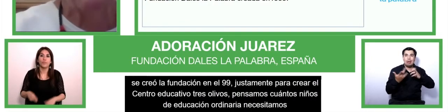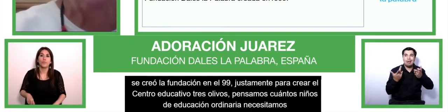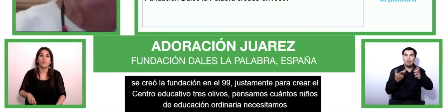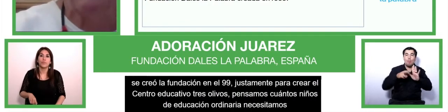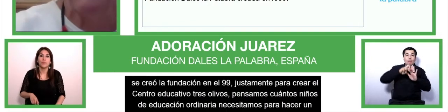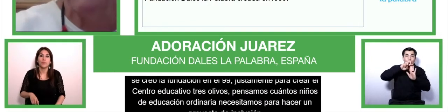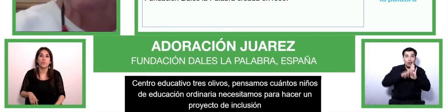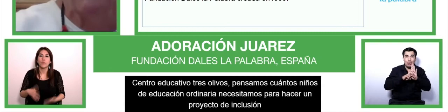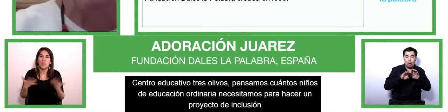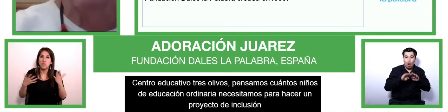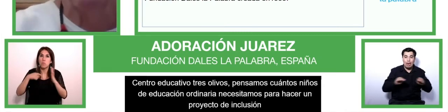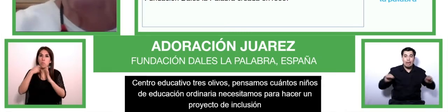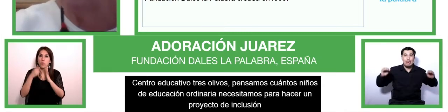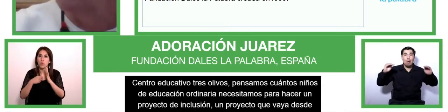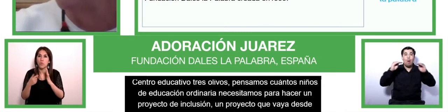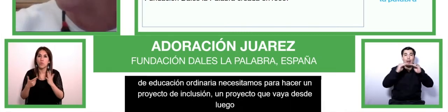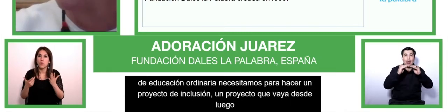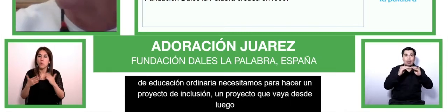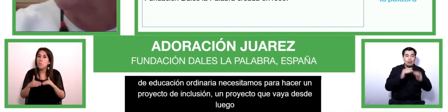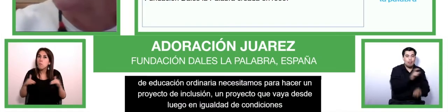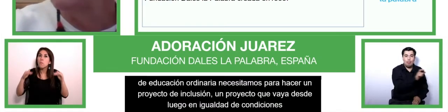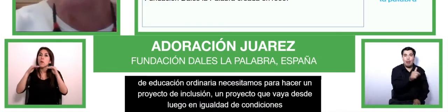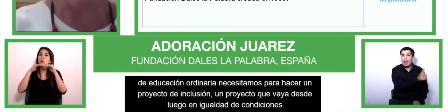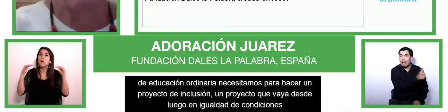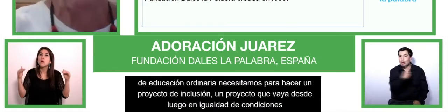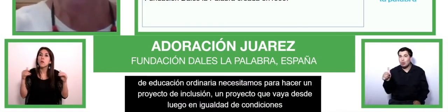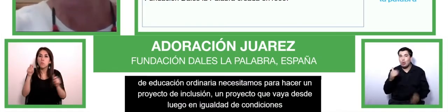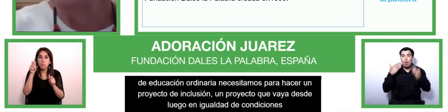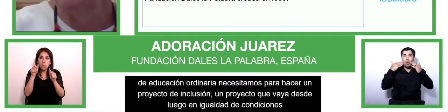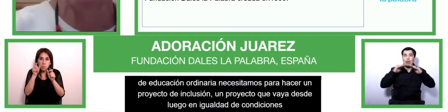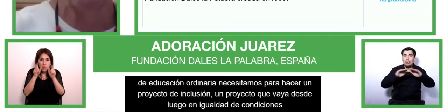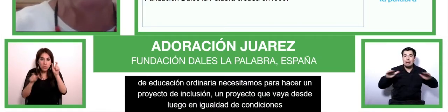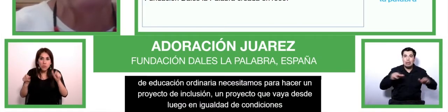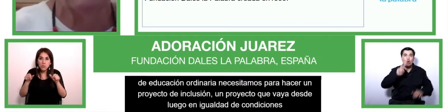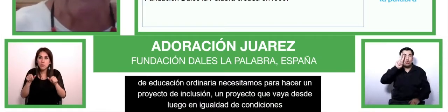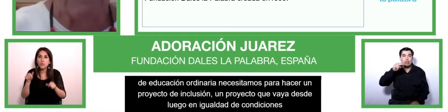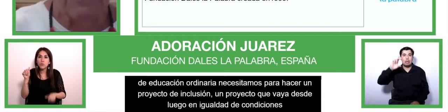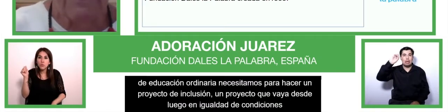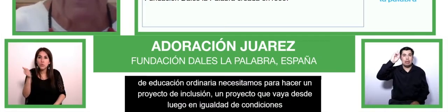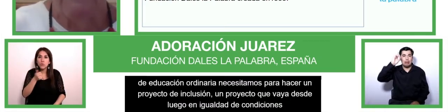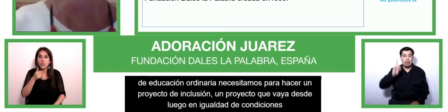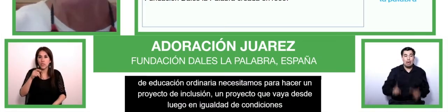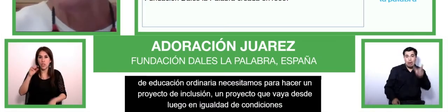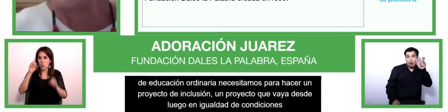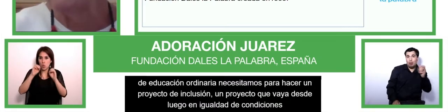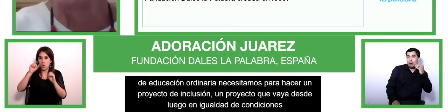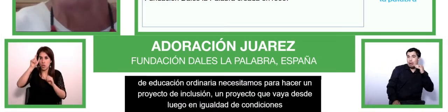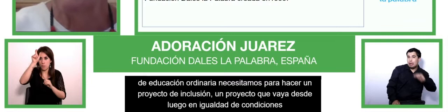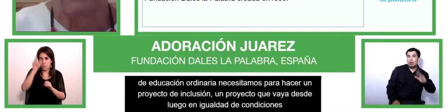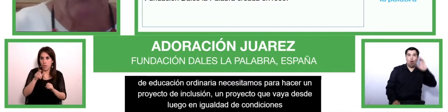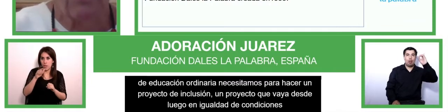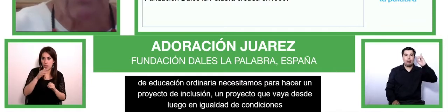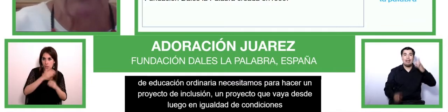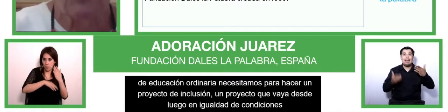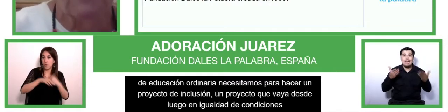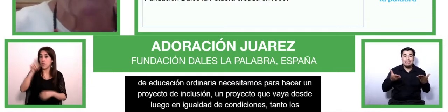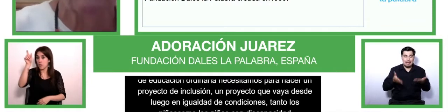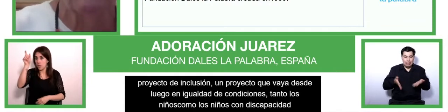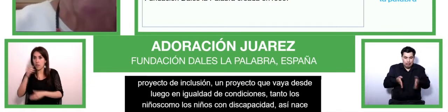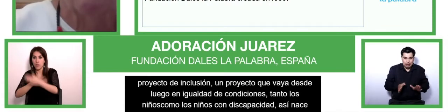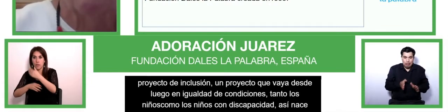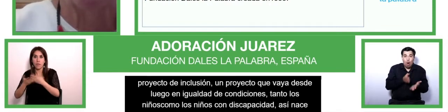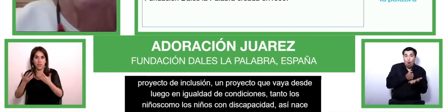de condiciones, tanto los niños sin discapacidad como los niños con discapacidad. Y así nace el Colegio Tres